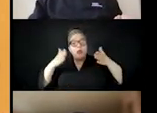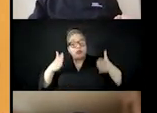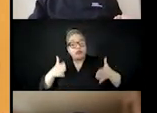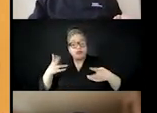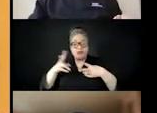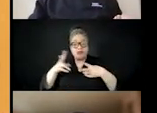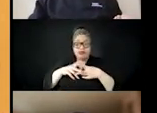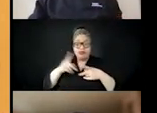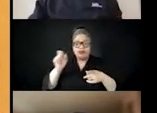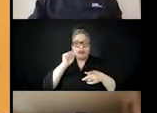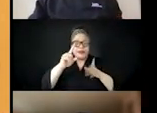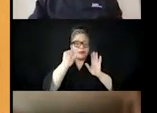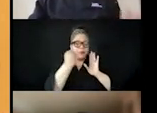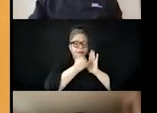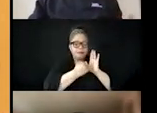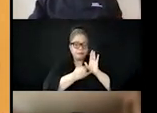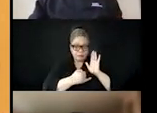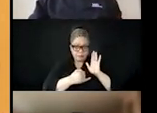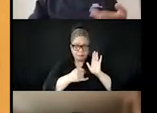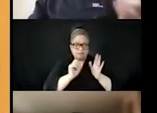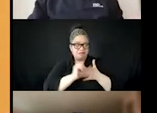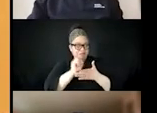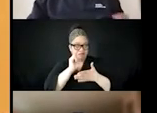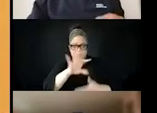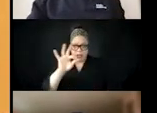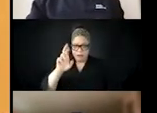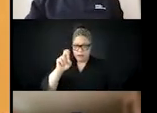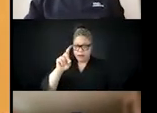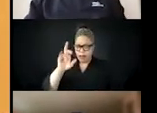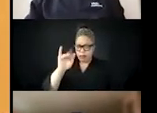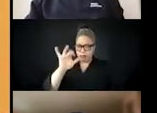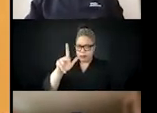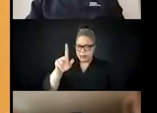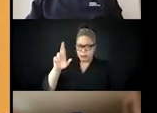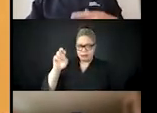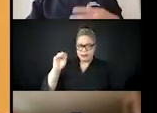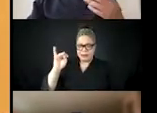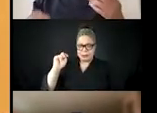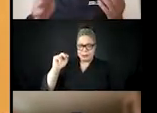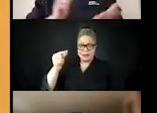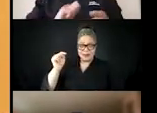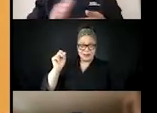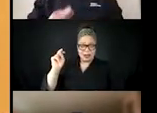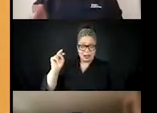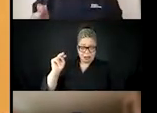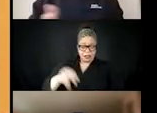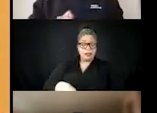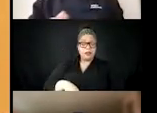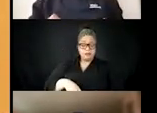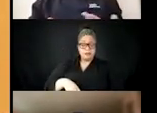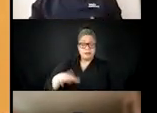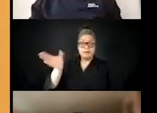el editor de este periódico reding remington